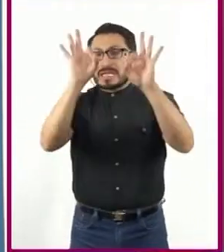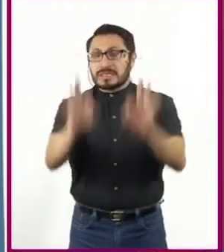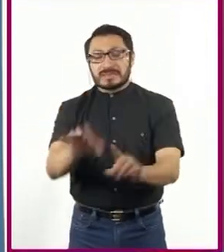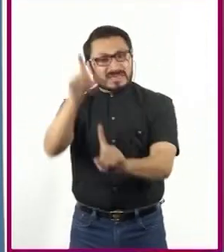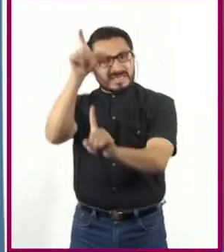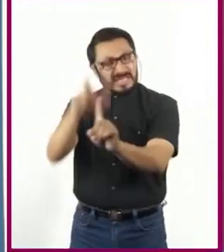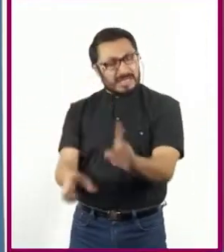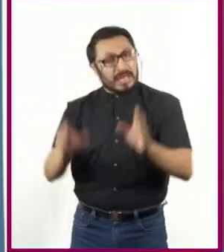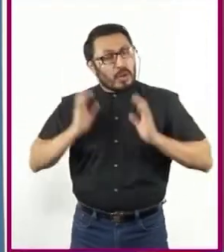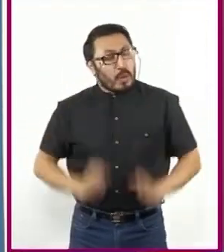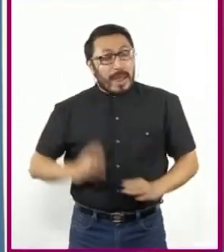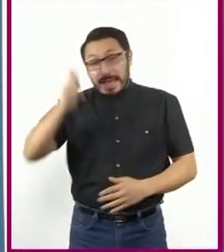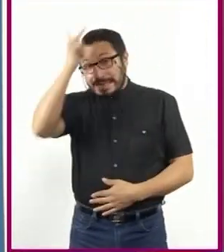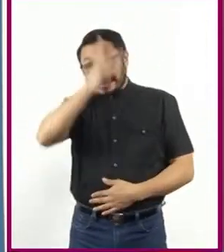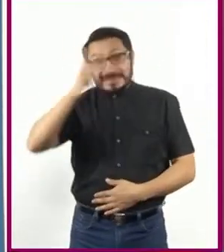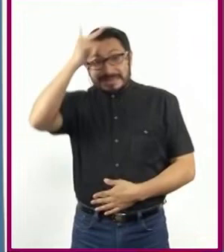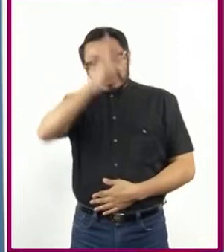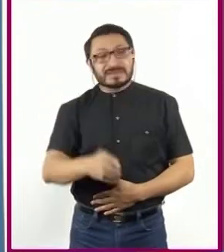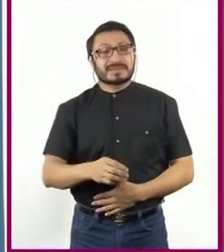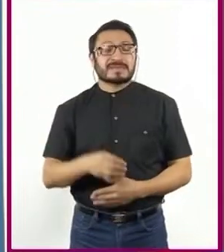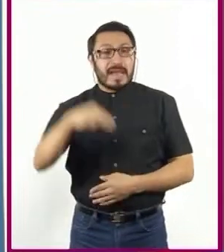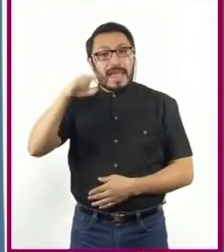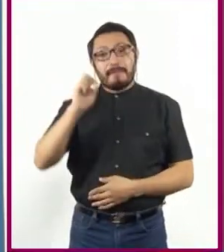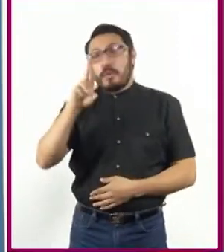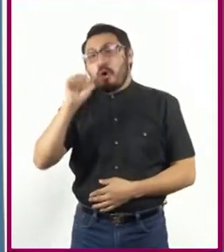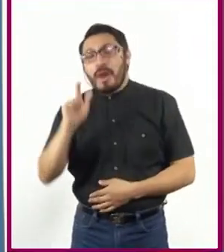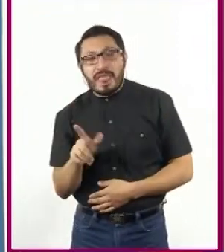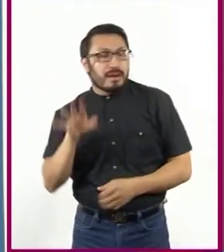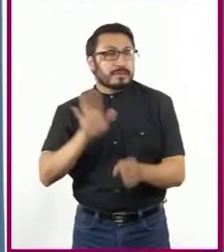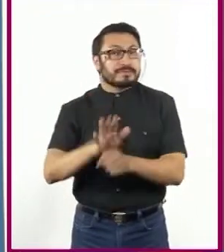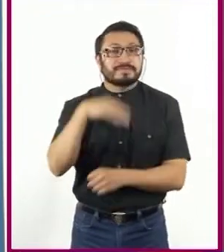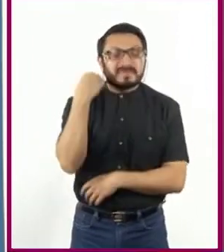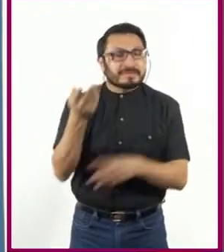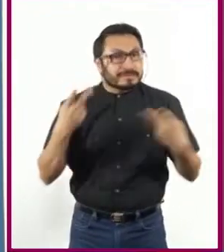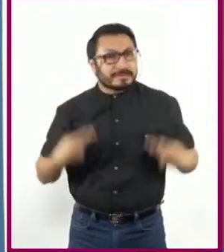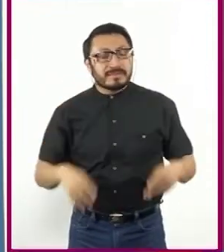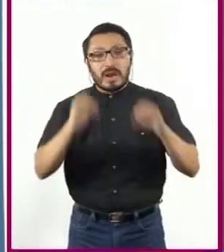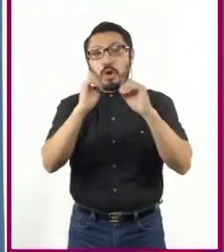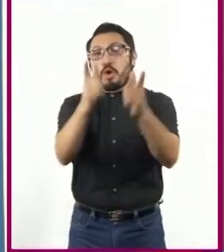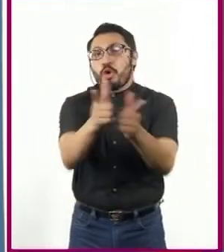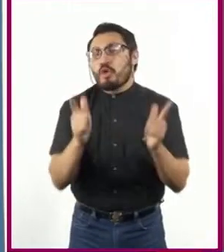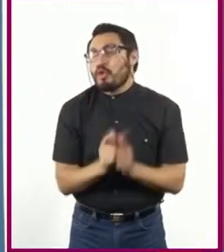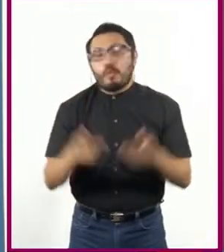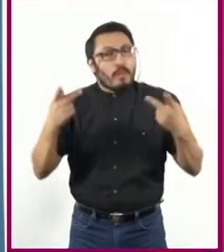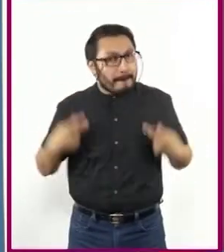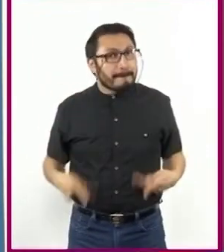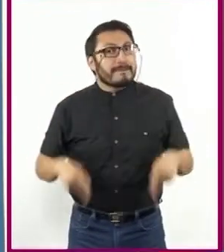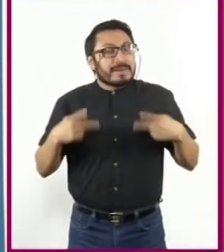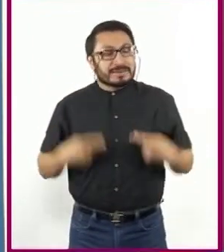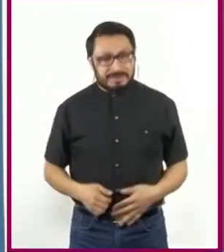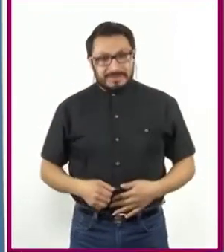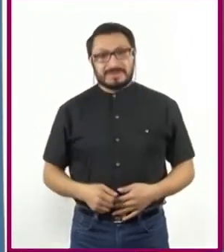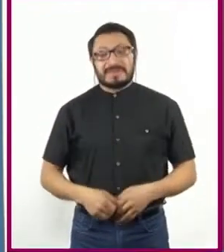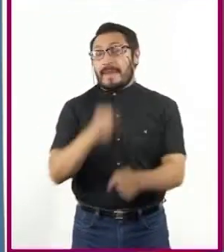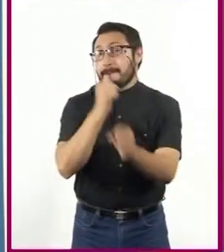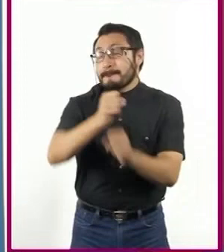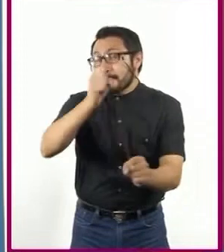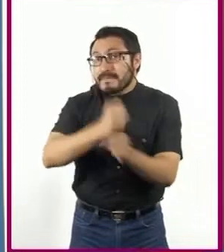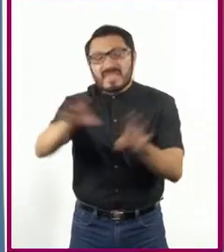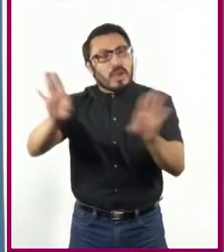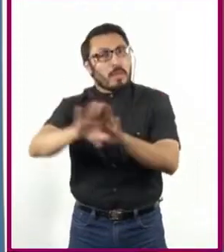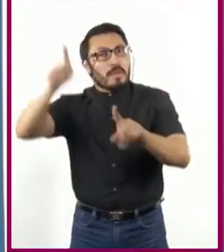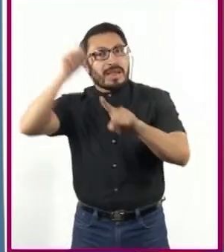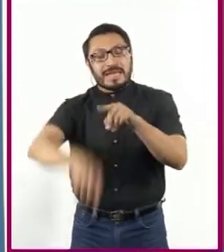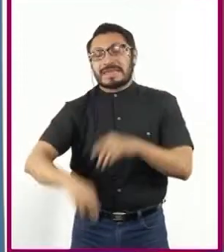física, psicológica y moral de cualquier persona o grupo de personas. La violencia omite el uso de